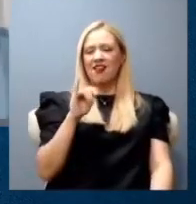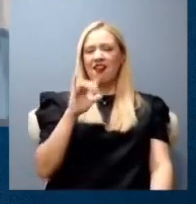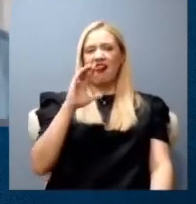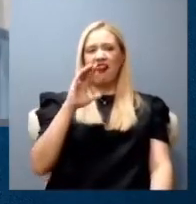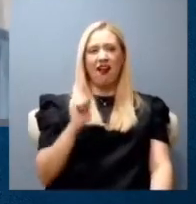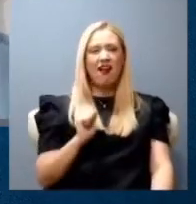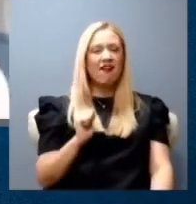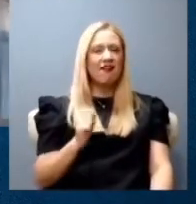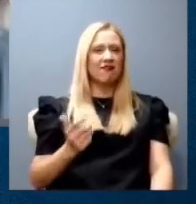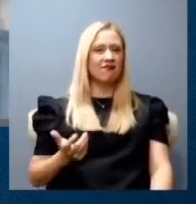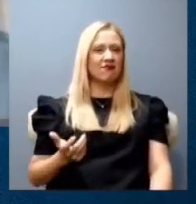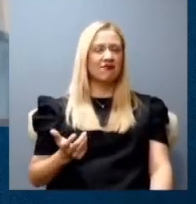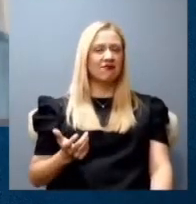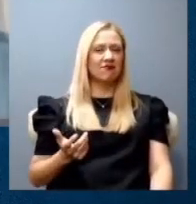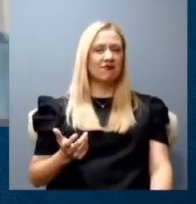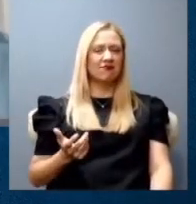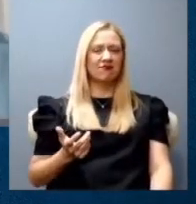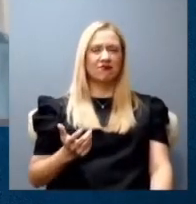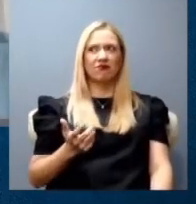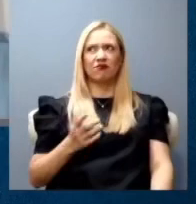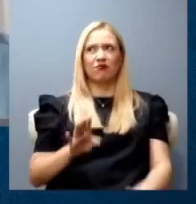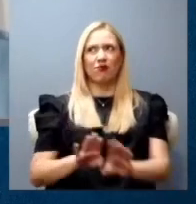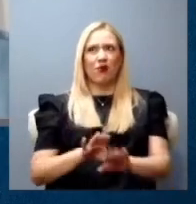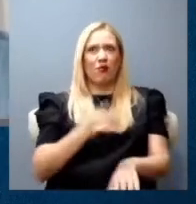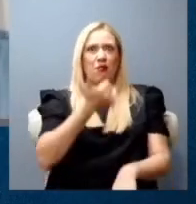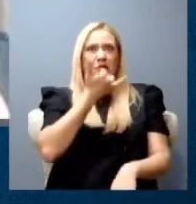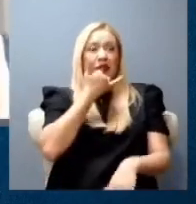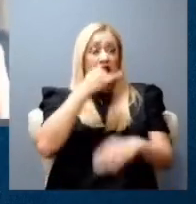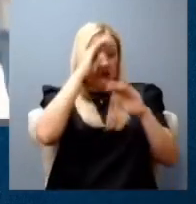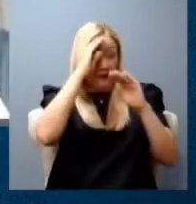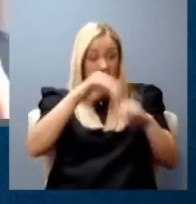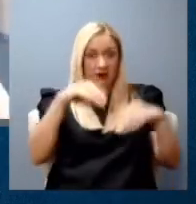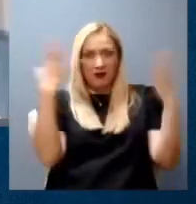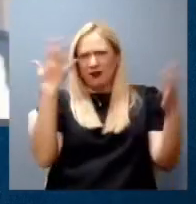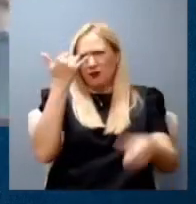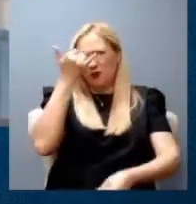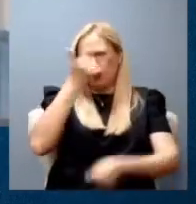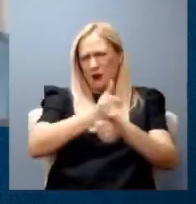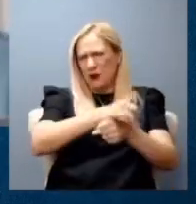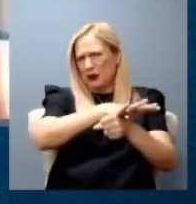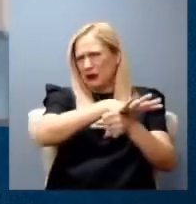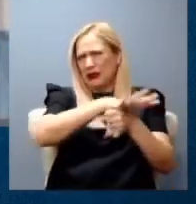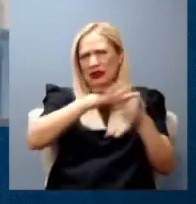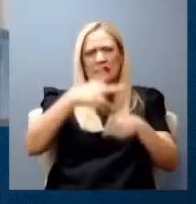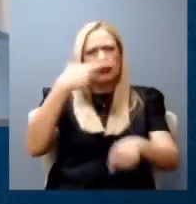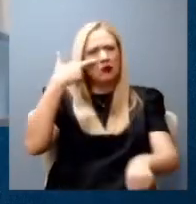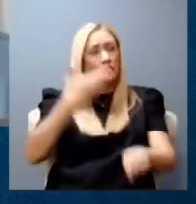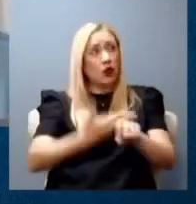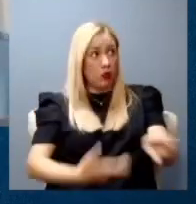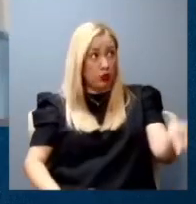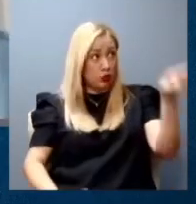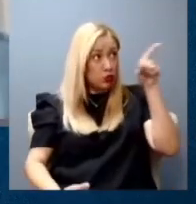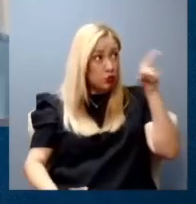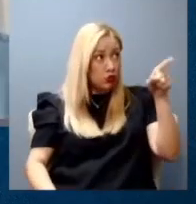posible perdonar ese tipo de delitos y que los responsables deben rendir cuentas ante las víctimas y ante